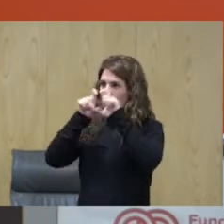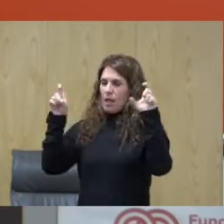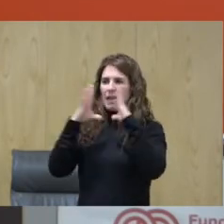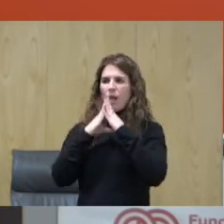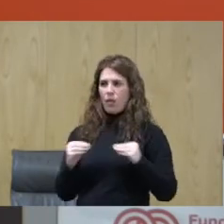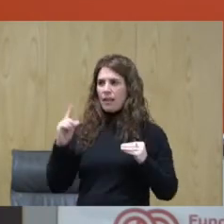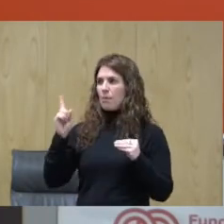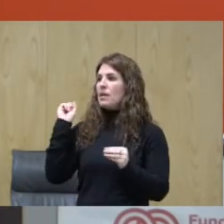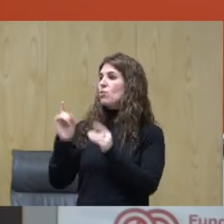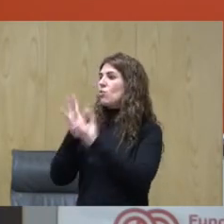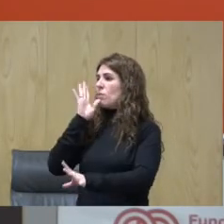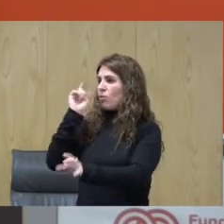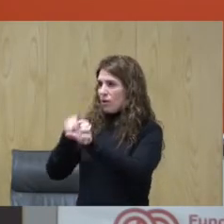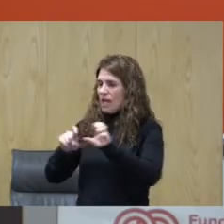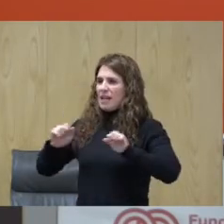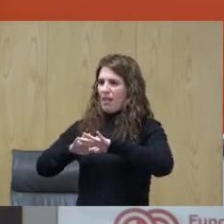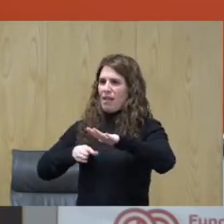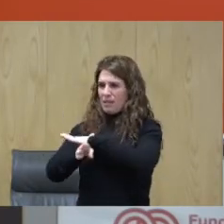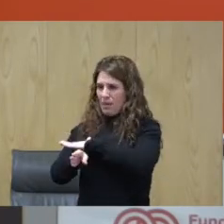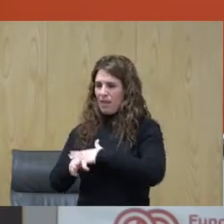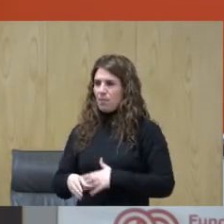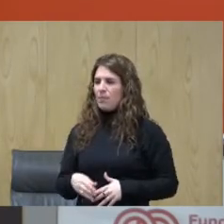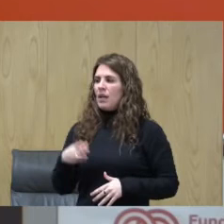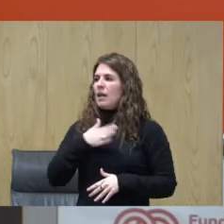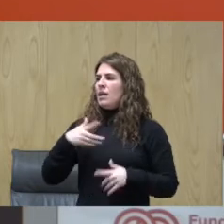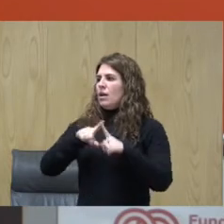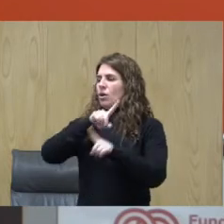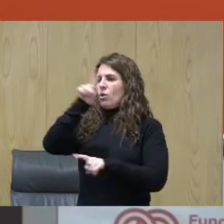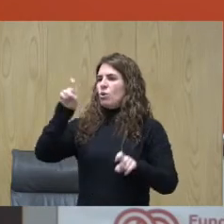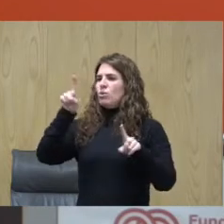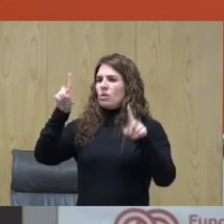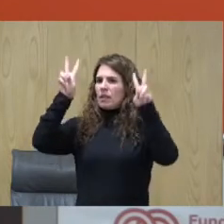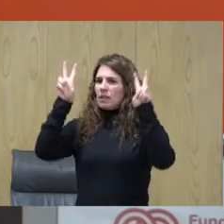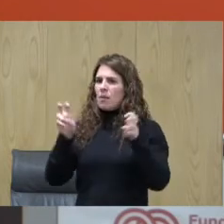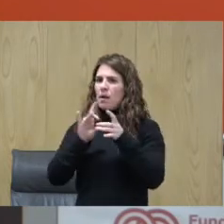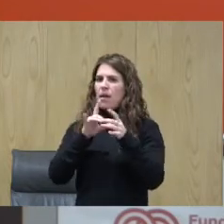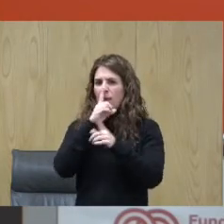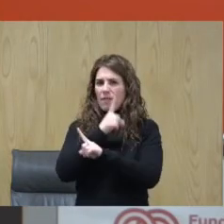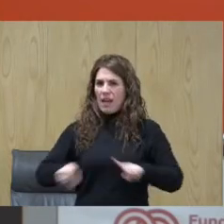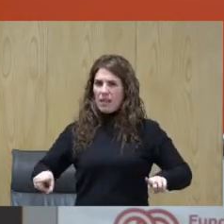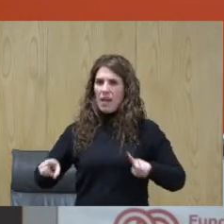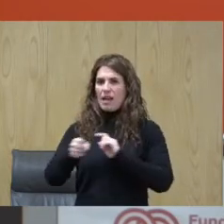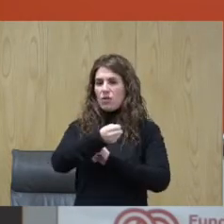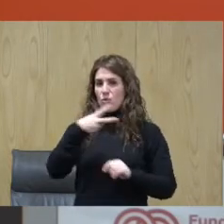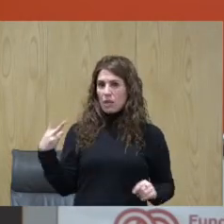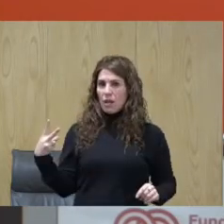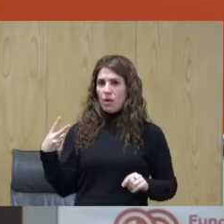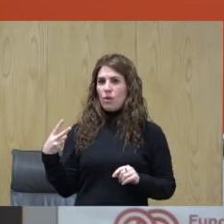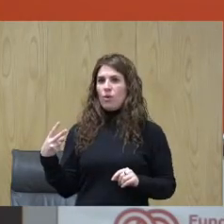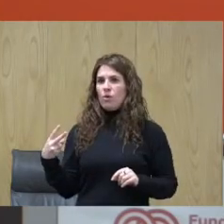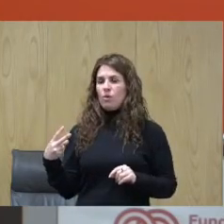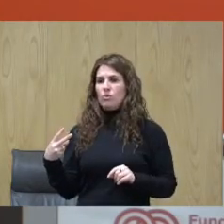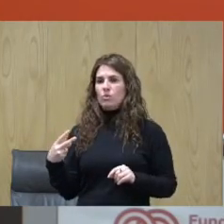en la red de accesibilidad. Yo quería haceros una consulta en cuanto a la diferenciación en los resultados que ha habido